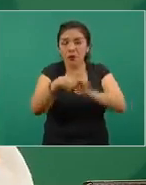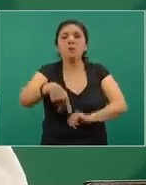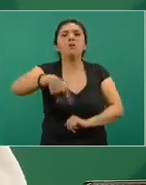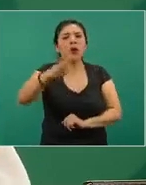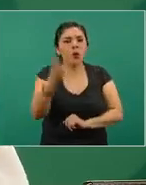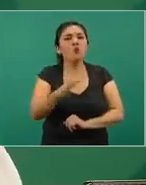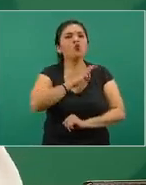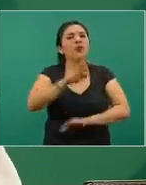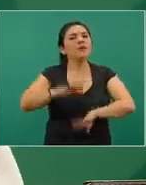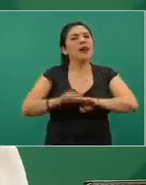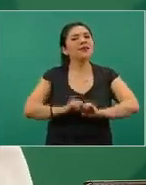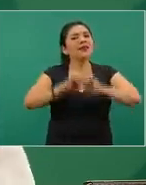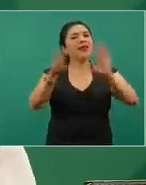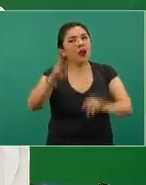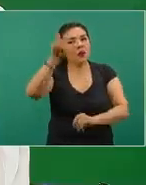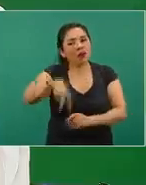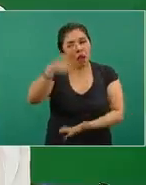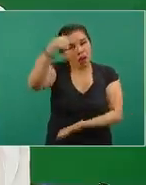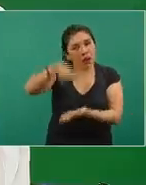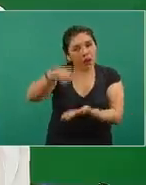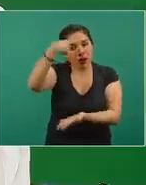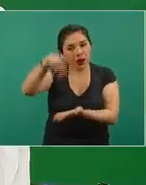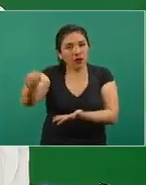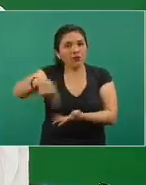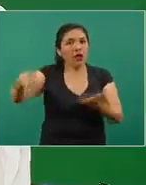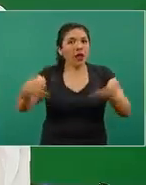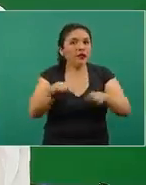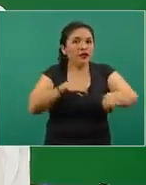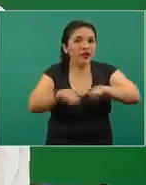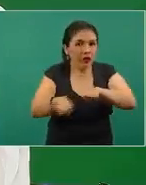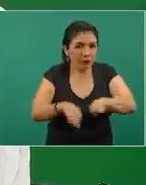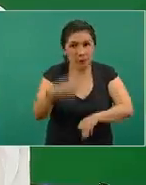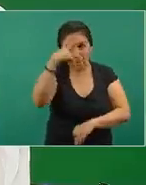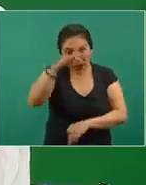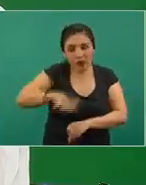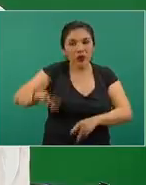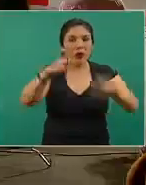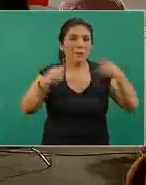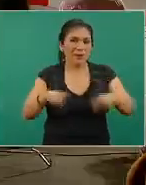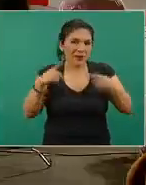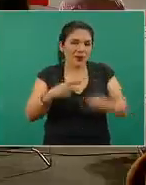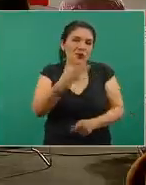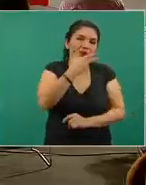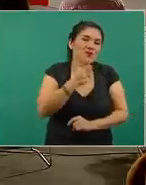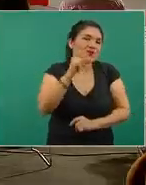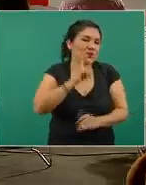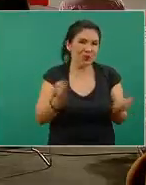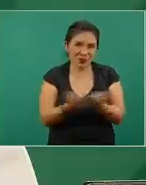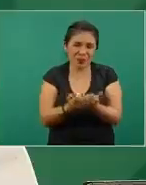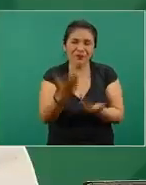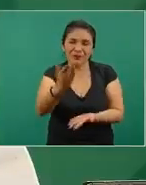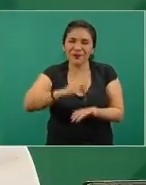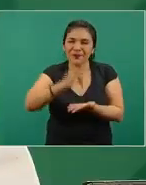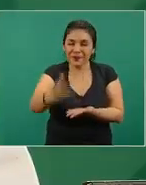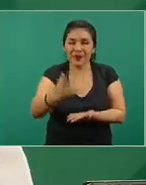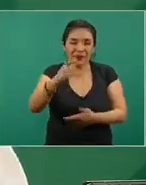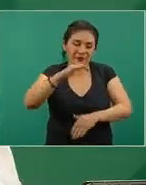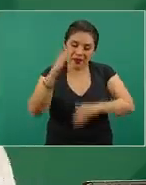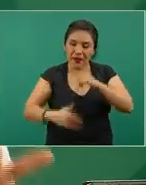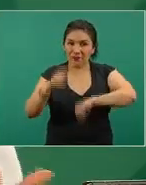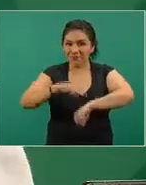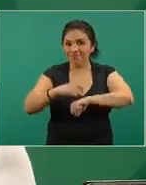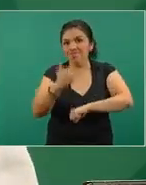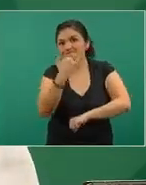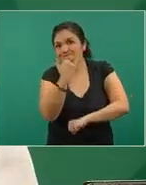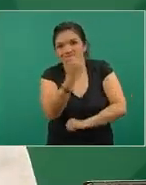fuera más claro y más creíble lo que se publica para los ciudadanos y las ciudadanas. Muchas gracias, aquí terminamos, ya no nos